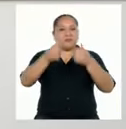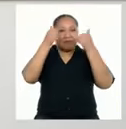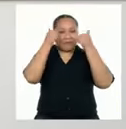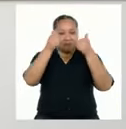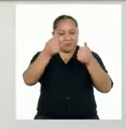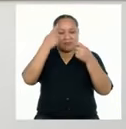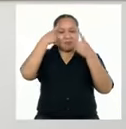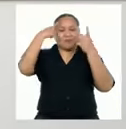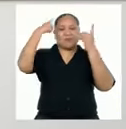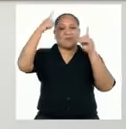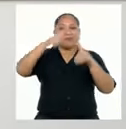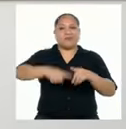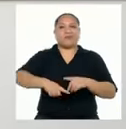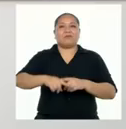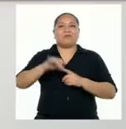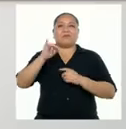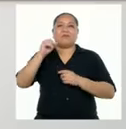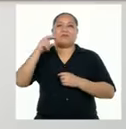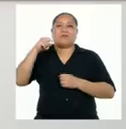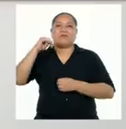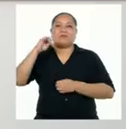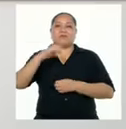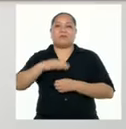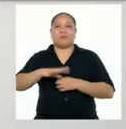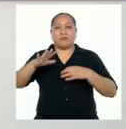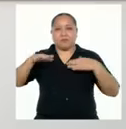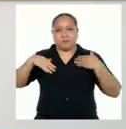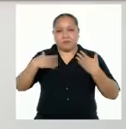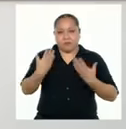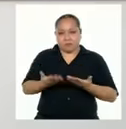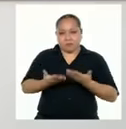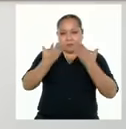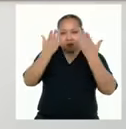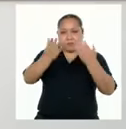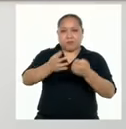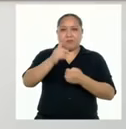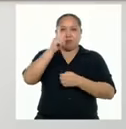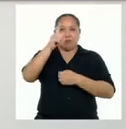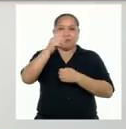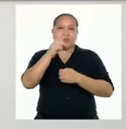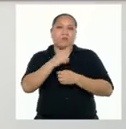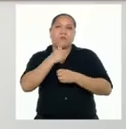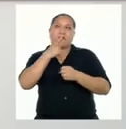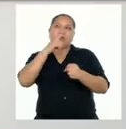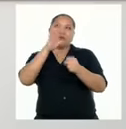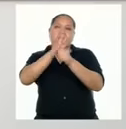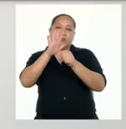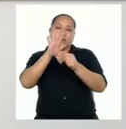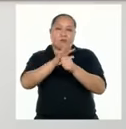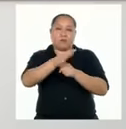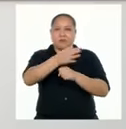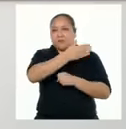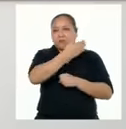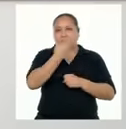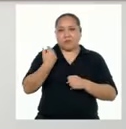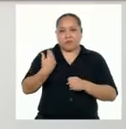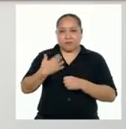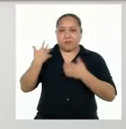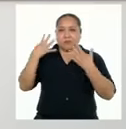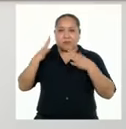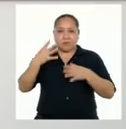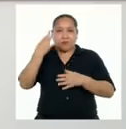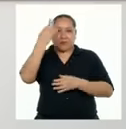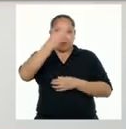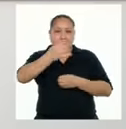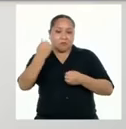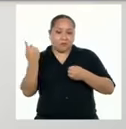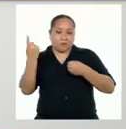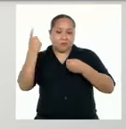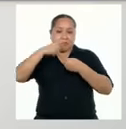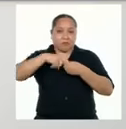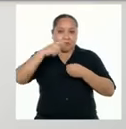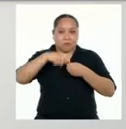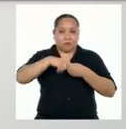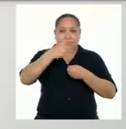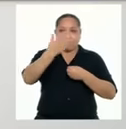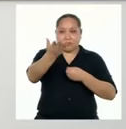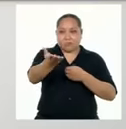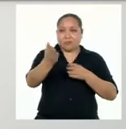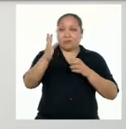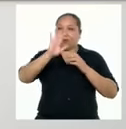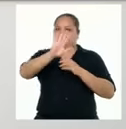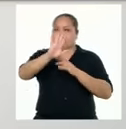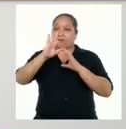Buena decisión, Yanira. Para poder proponer un compromiso de mejora que te involucre a ti y